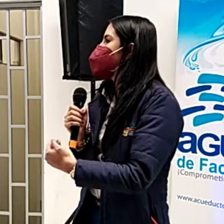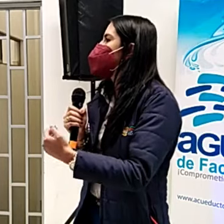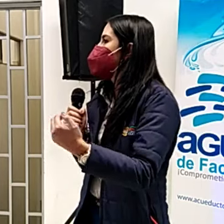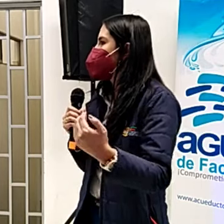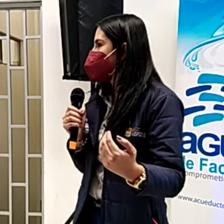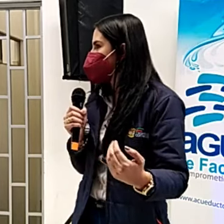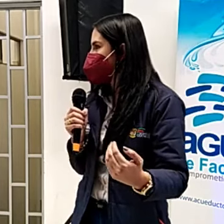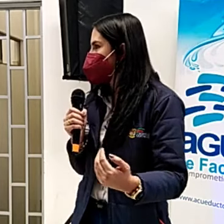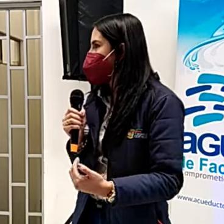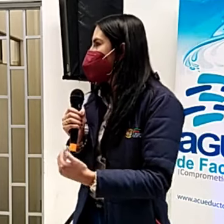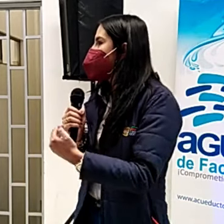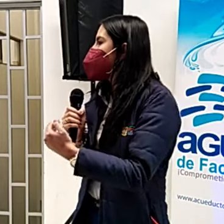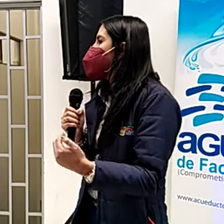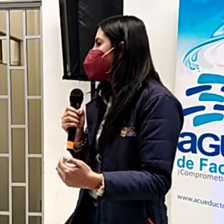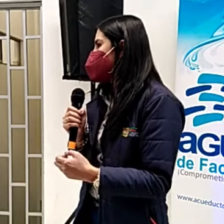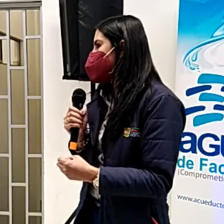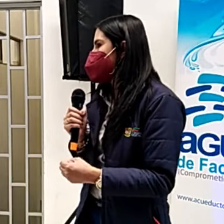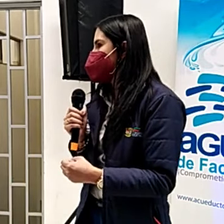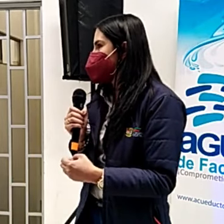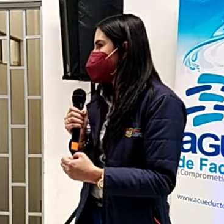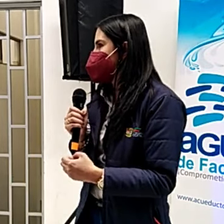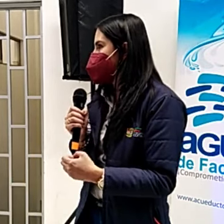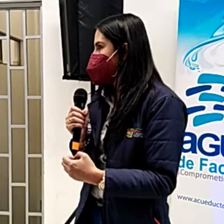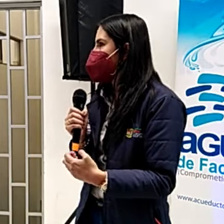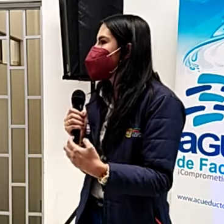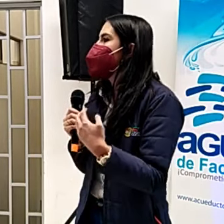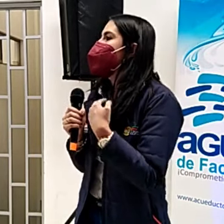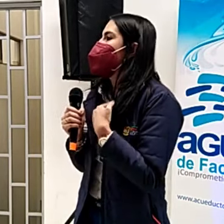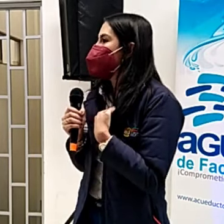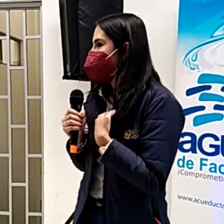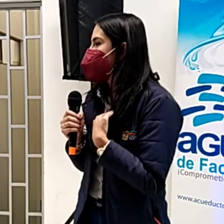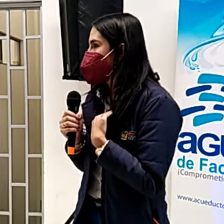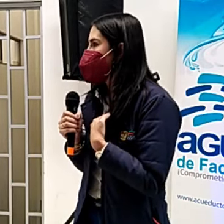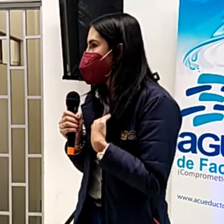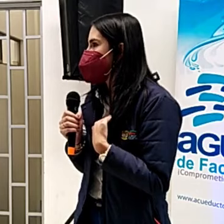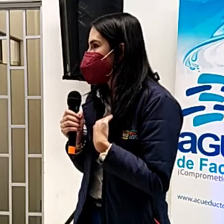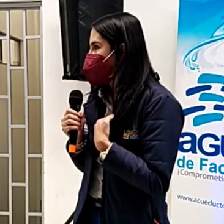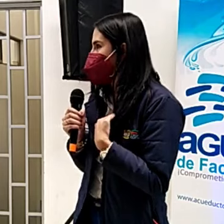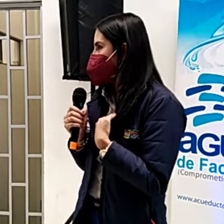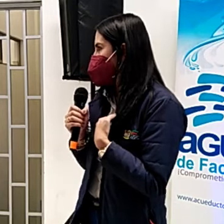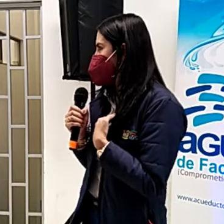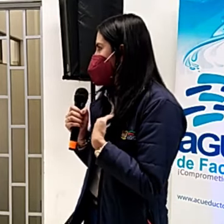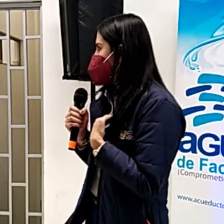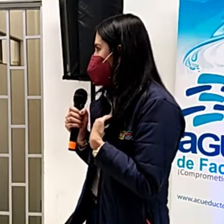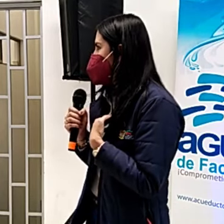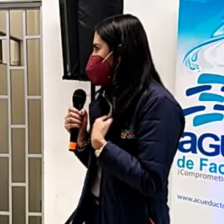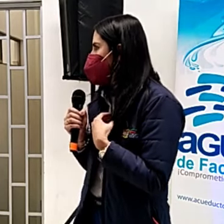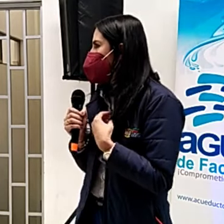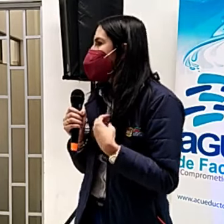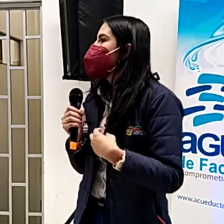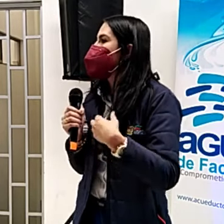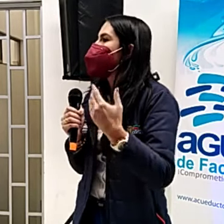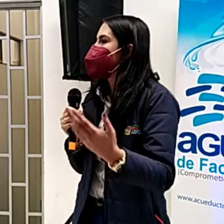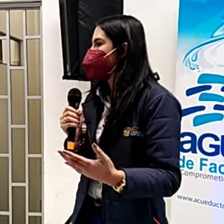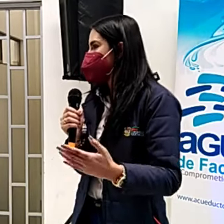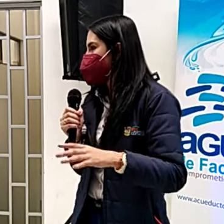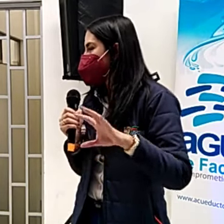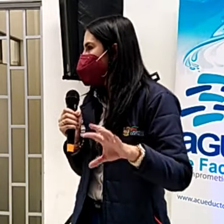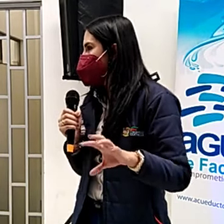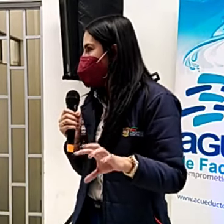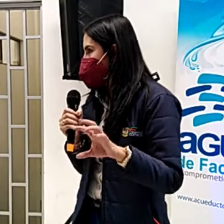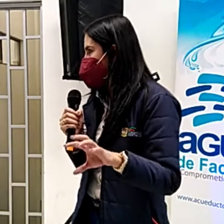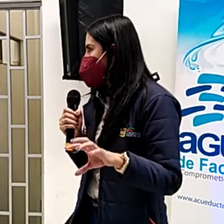forma transversal en concurso con todas estas entidades. La empresa tiene una responsabilidad ambiental, si la tenemos, y por eso contamos con